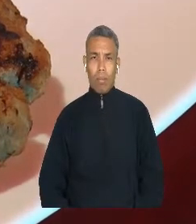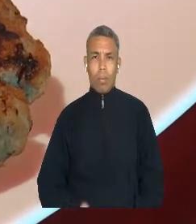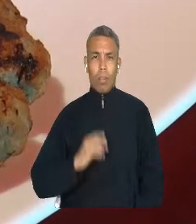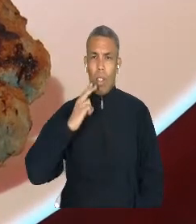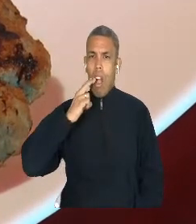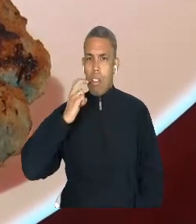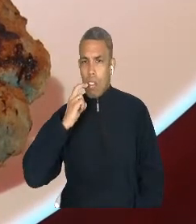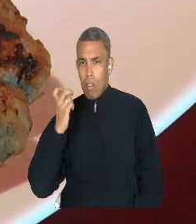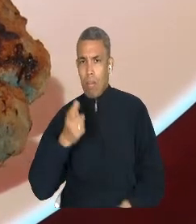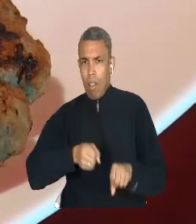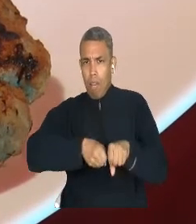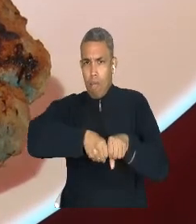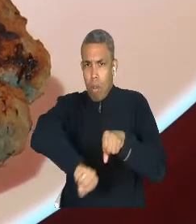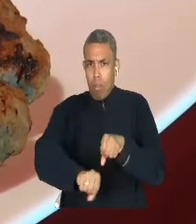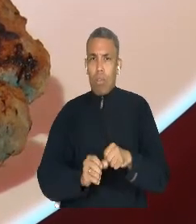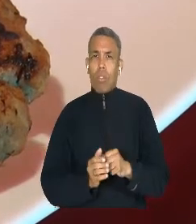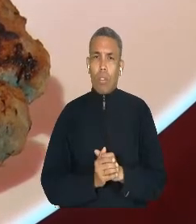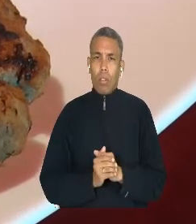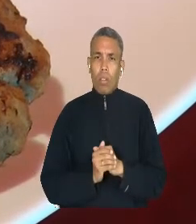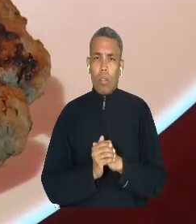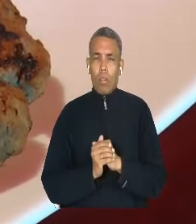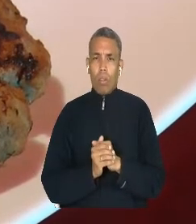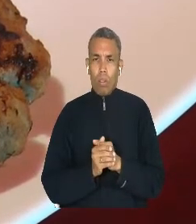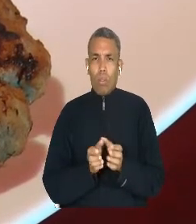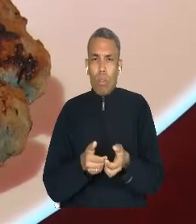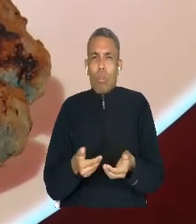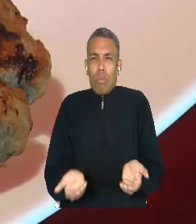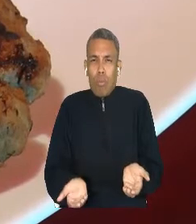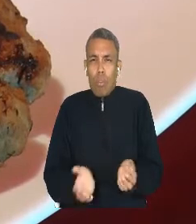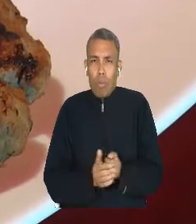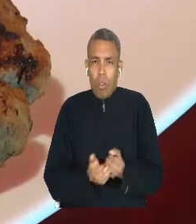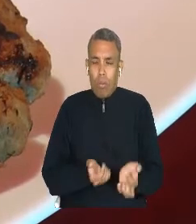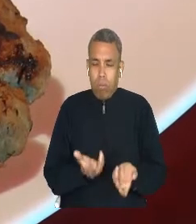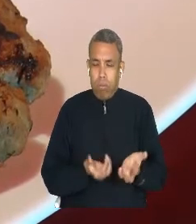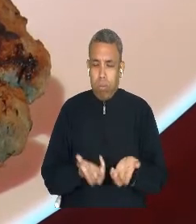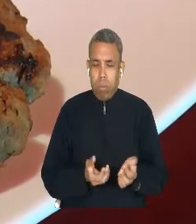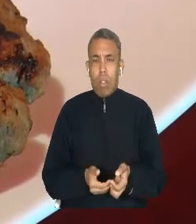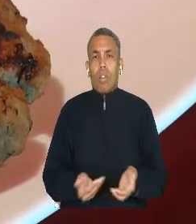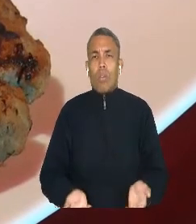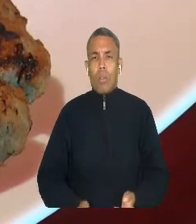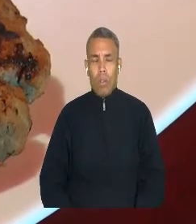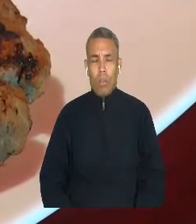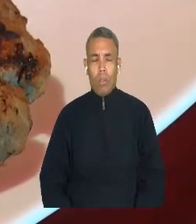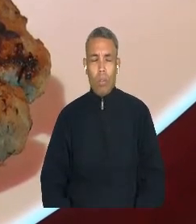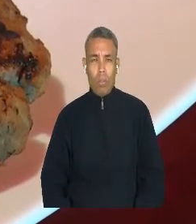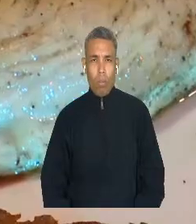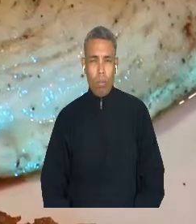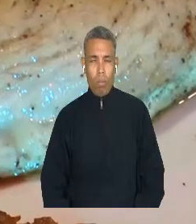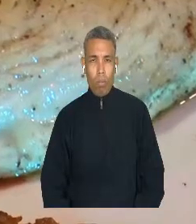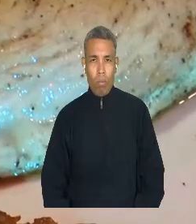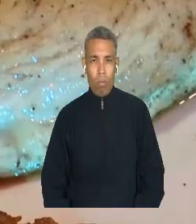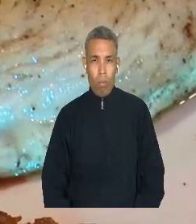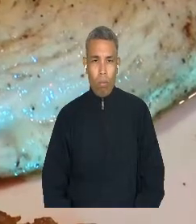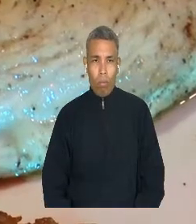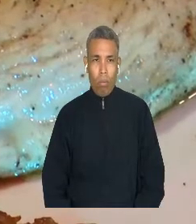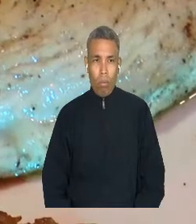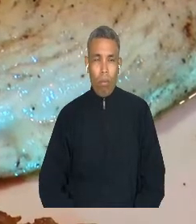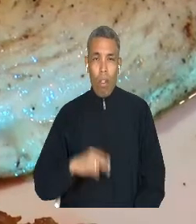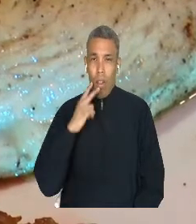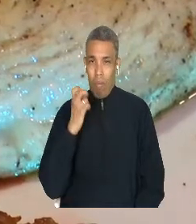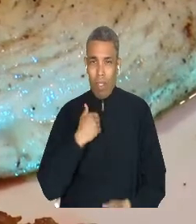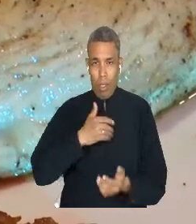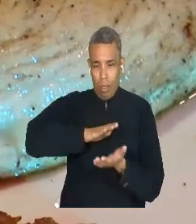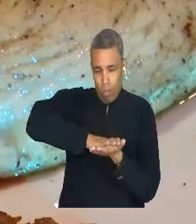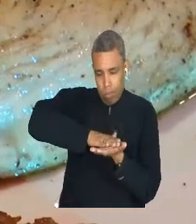y del pollo de la hamburguesa, precisamente, ¿cómo se hace? La cocción de carne la manejamos bien asada,